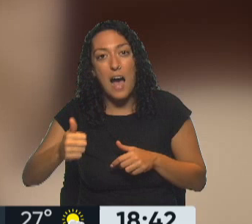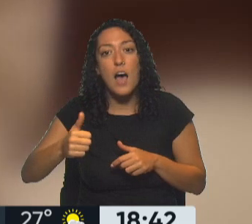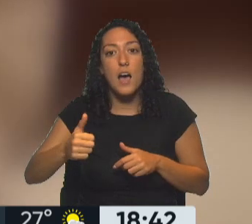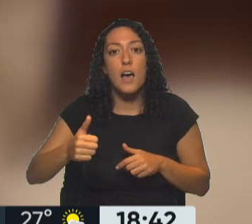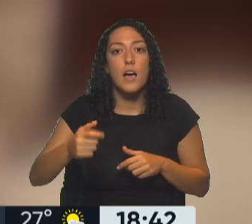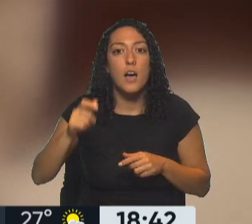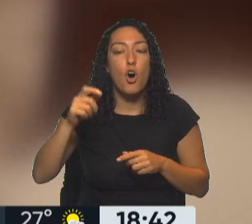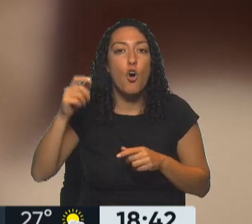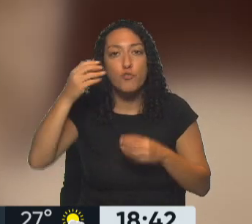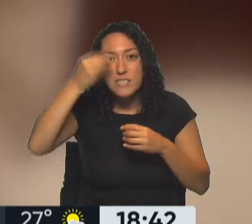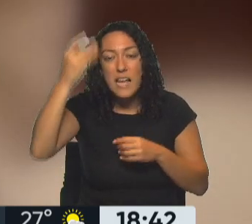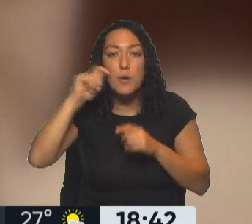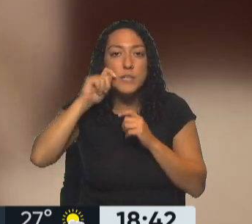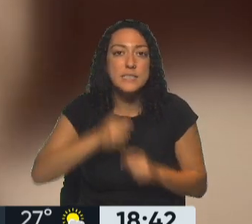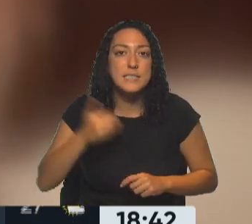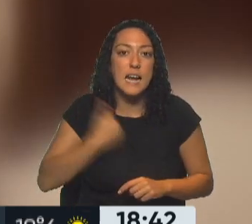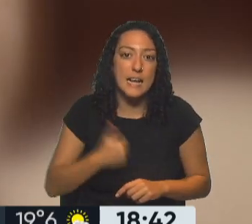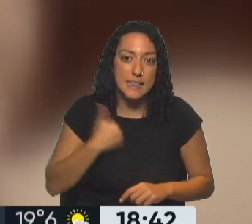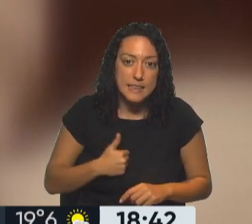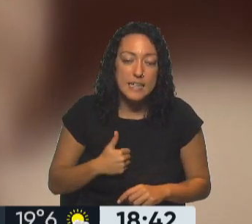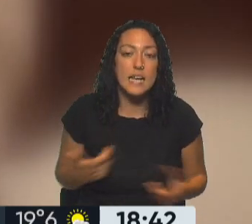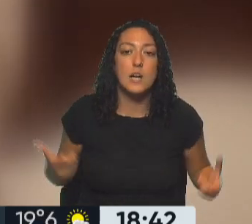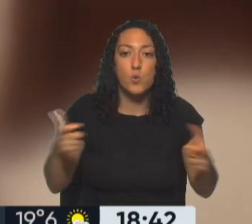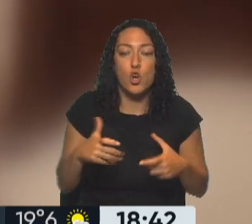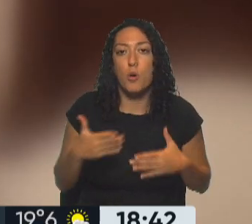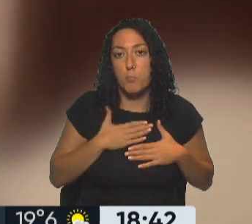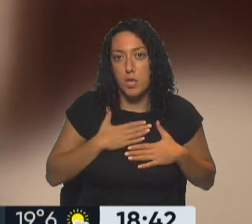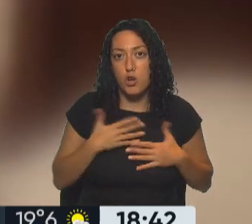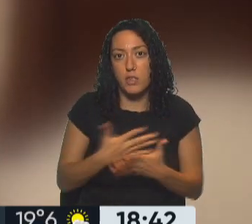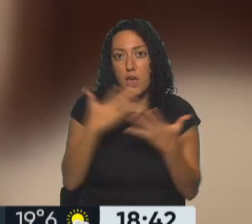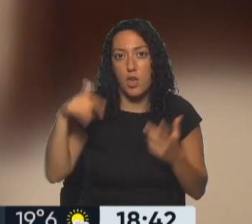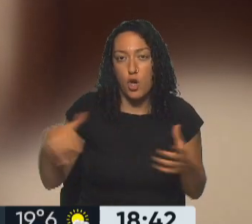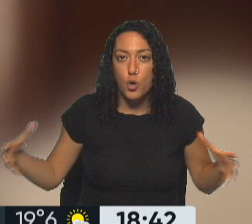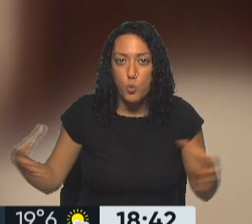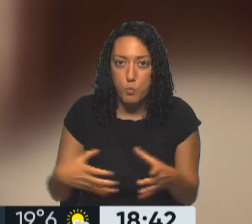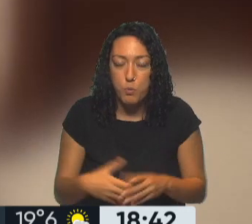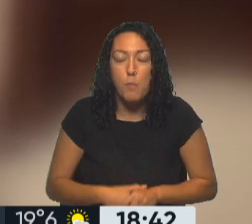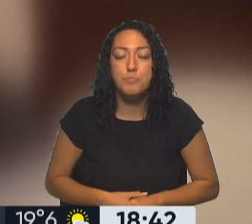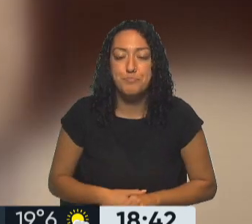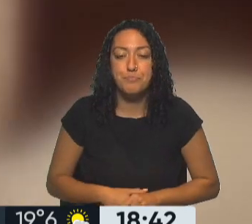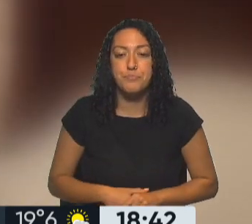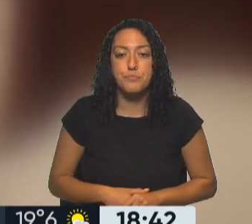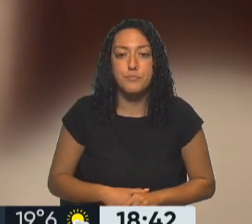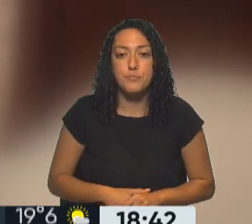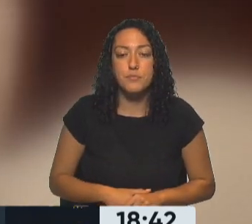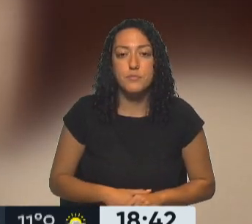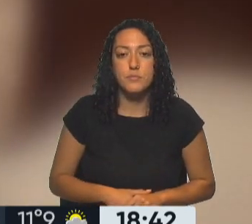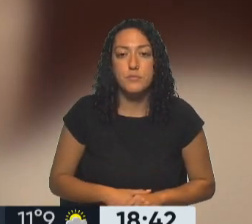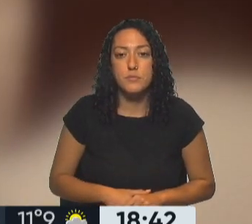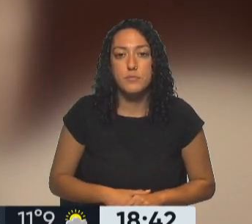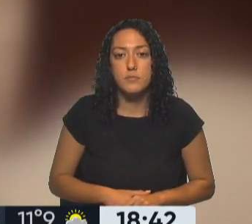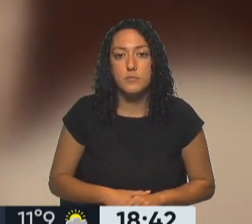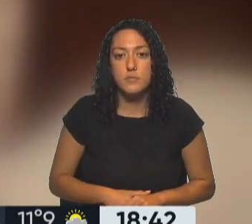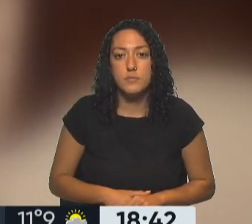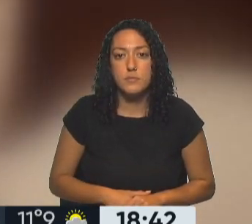en visita oficial a la República Argentina en nuestro país estuvo conmigo aquí el grupo de ellas y le entregamos porque vienen una